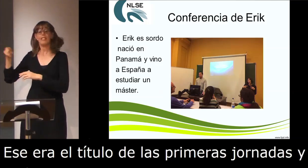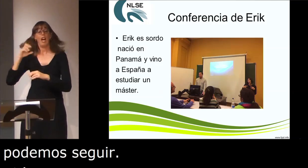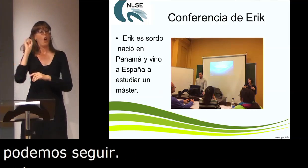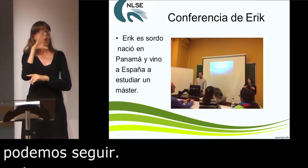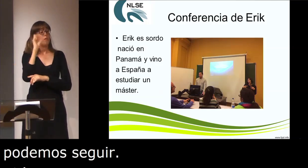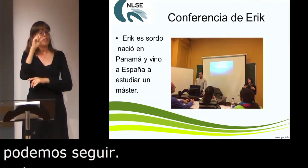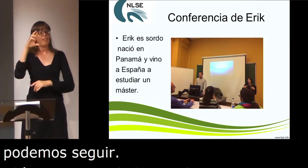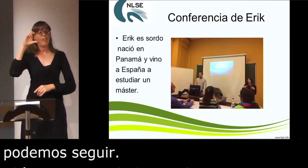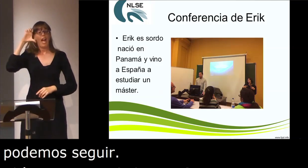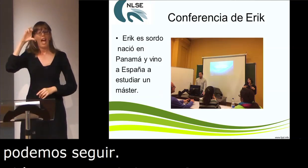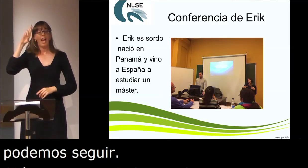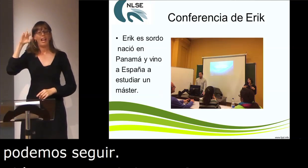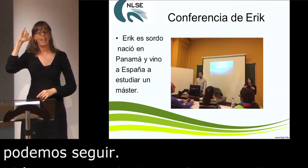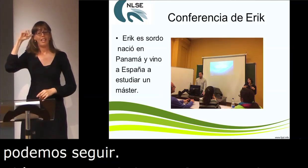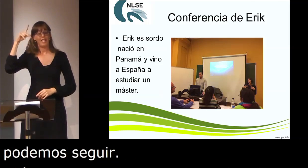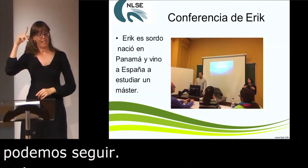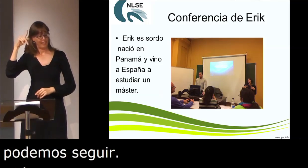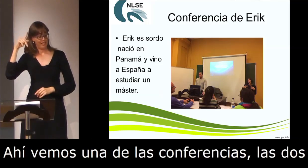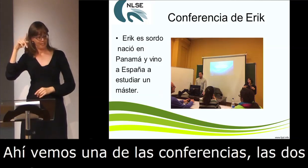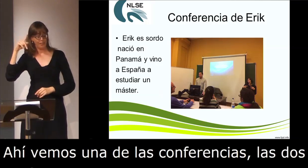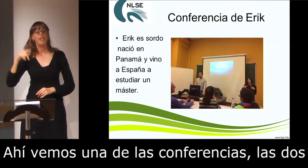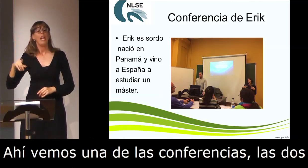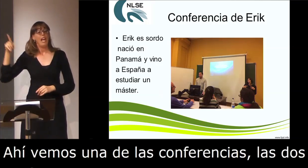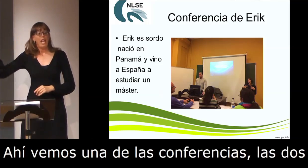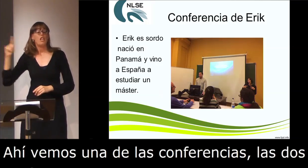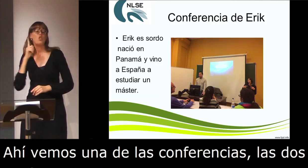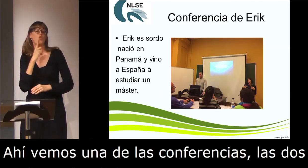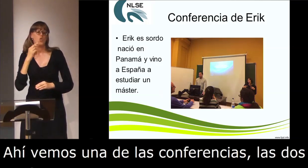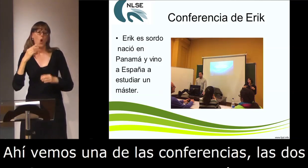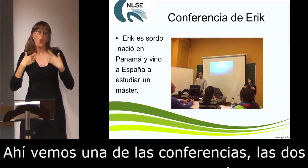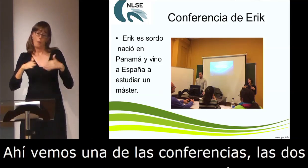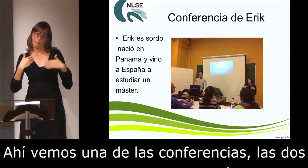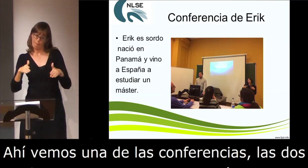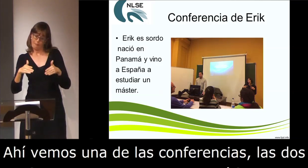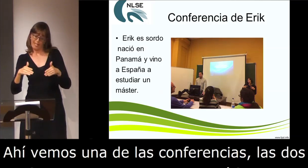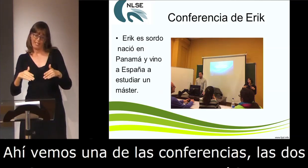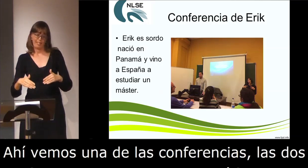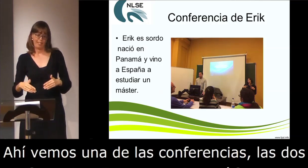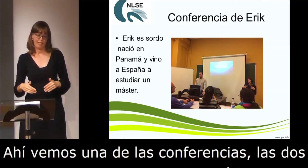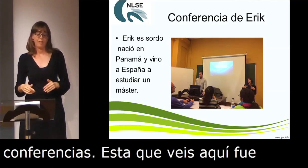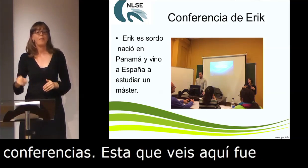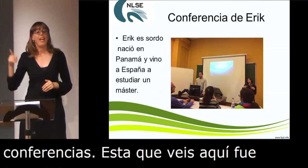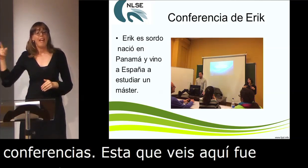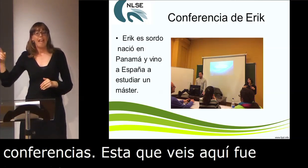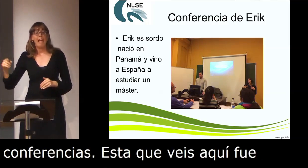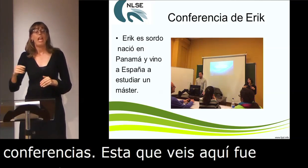conferencias. Esta que veis aquí fue impartida por Eric. Y él es una persona sorda de Panamá.